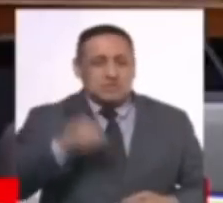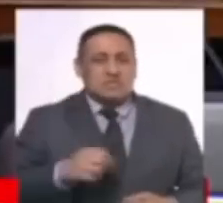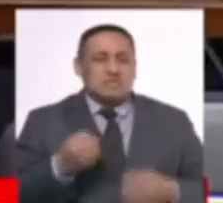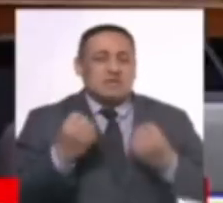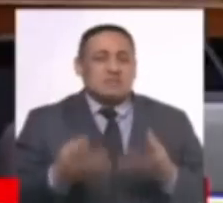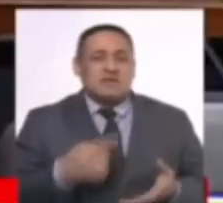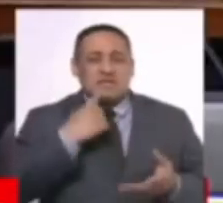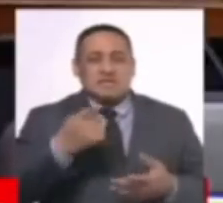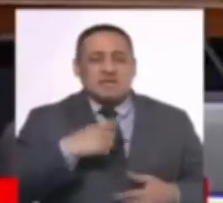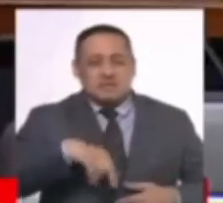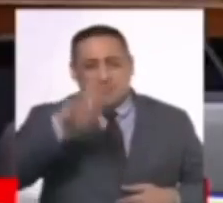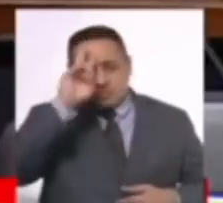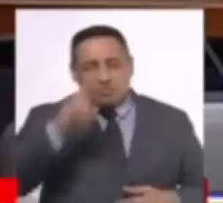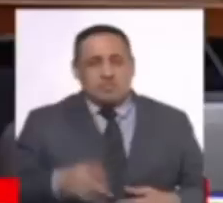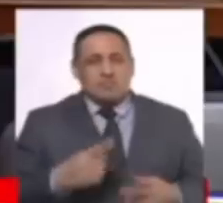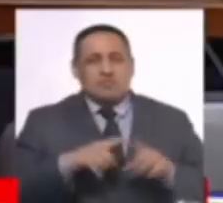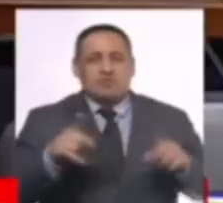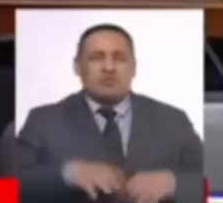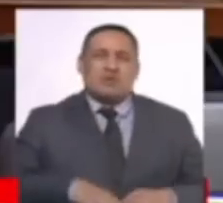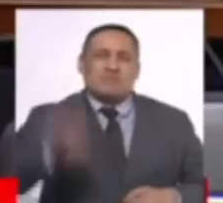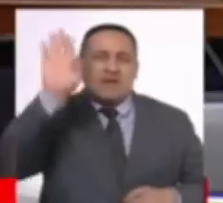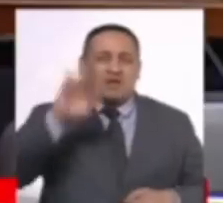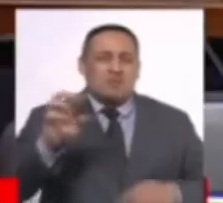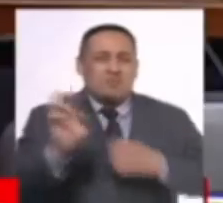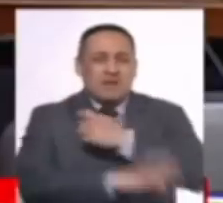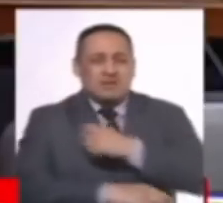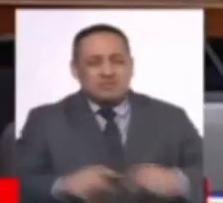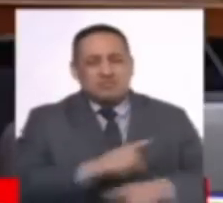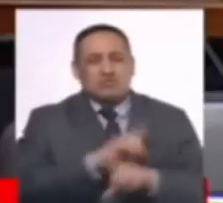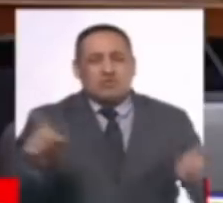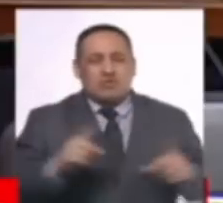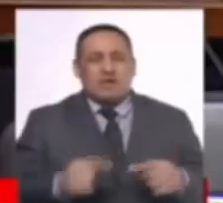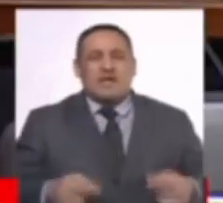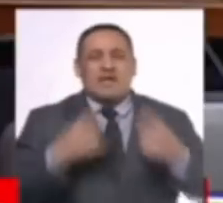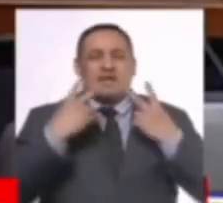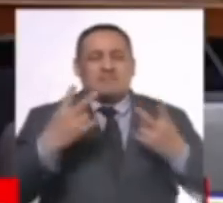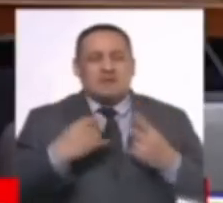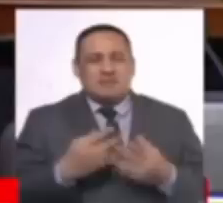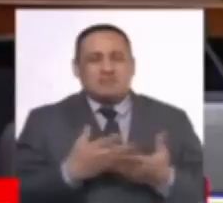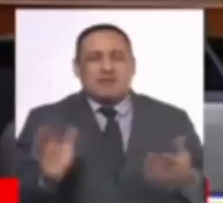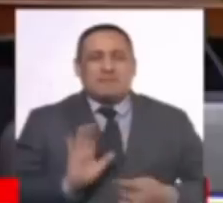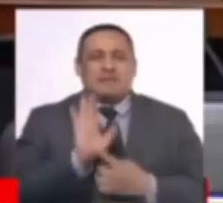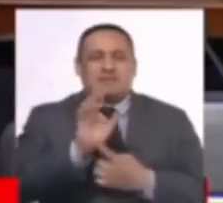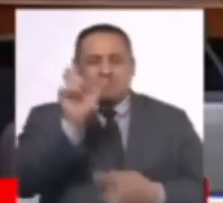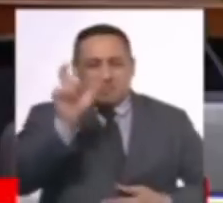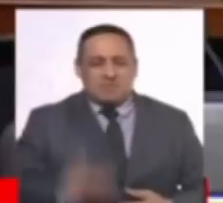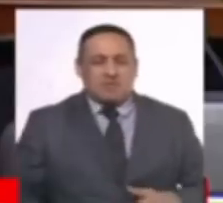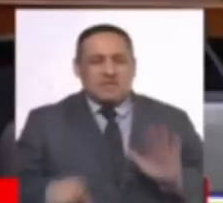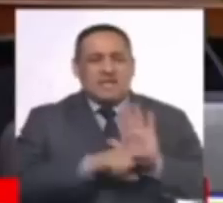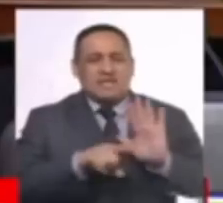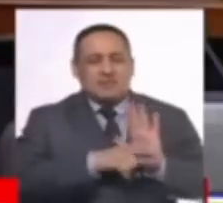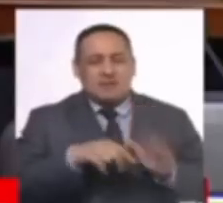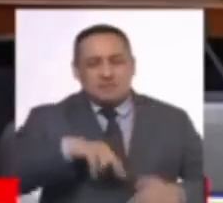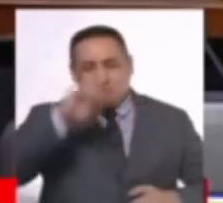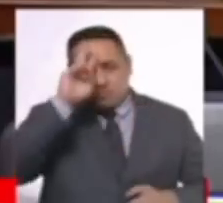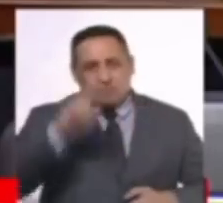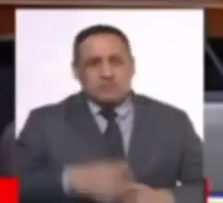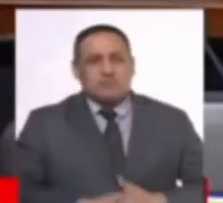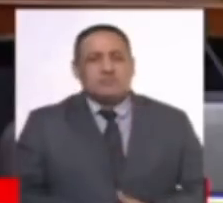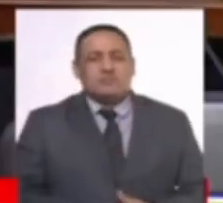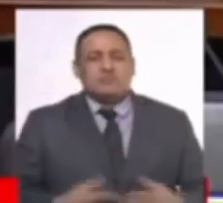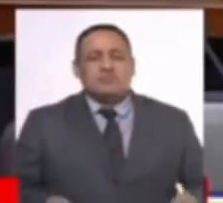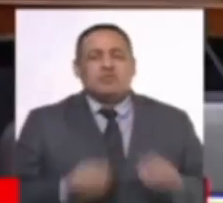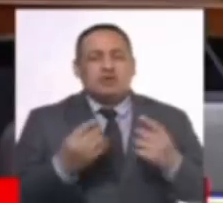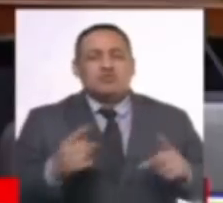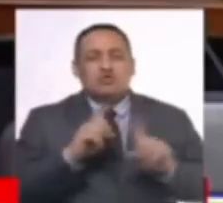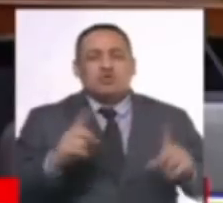que esté en el Perú, pero no que salga del país afuera a irradiar una imagen que es negativa para el Perú. Porque